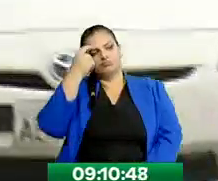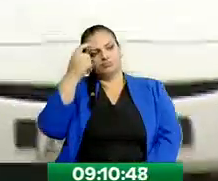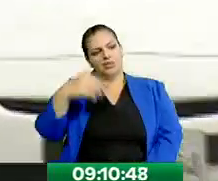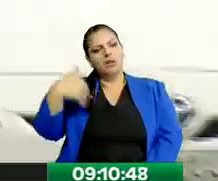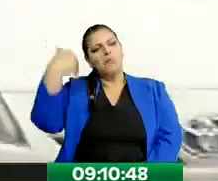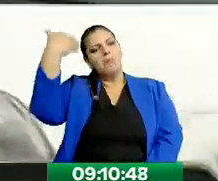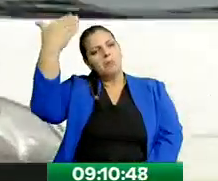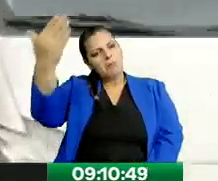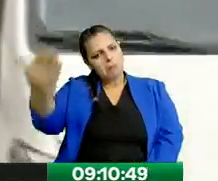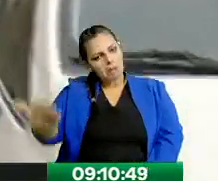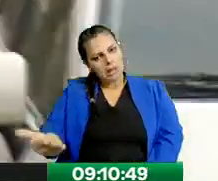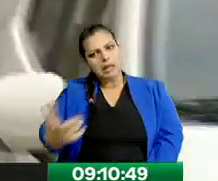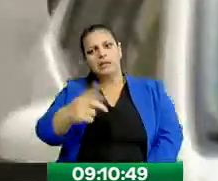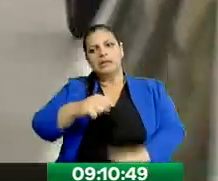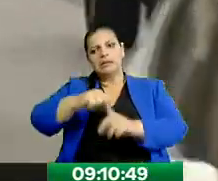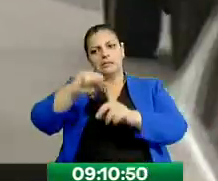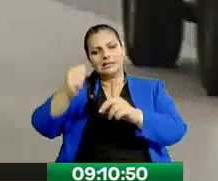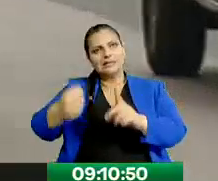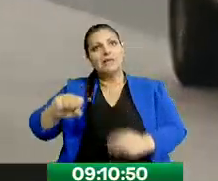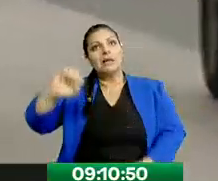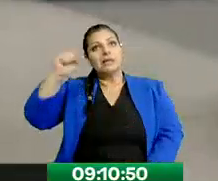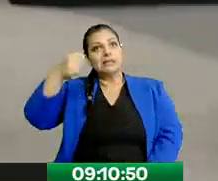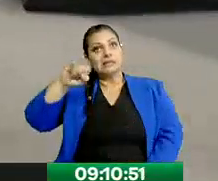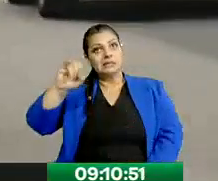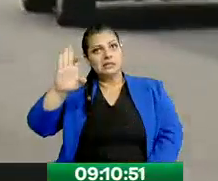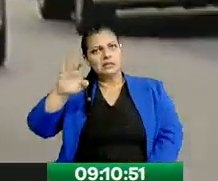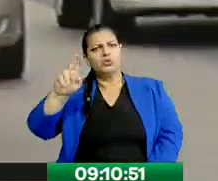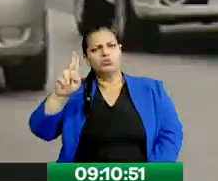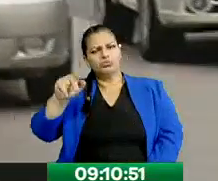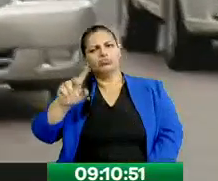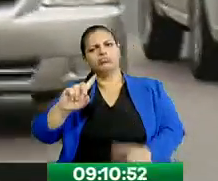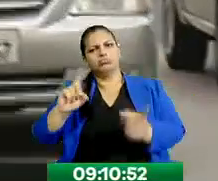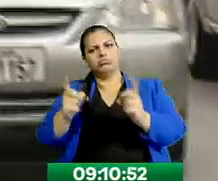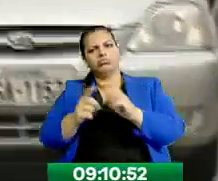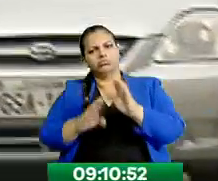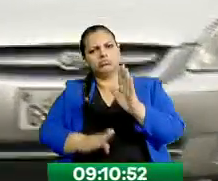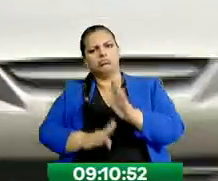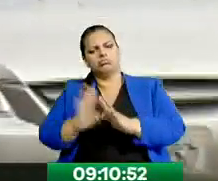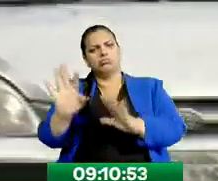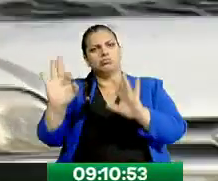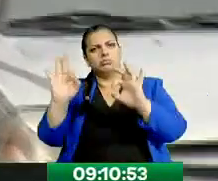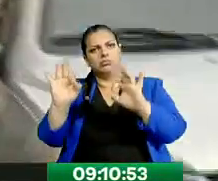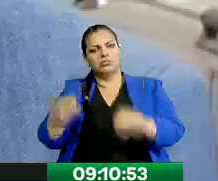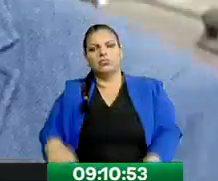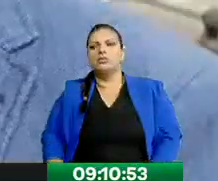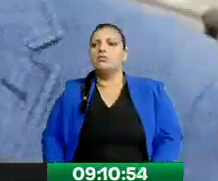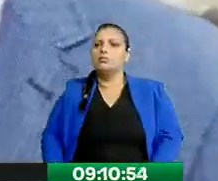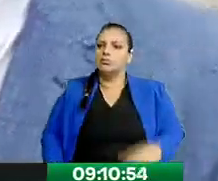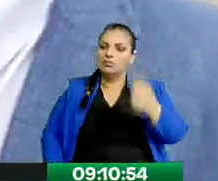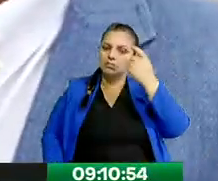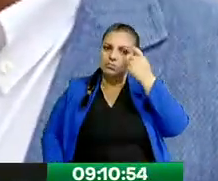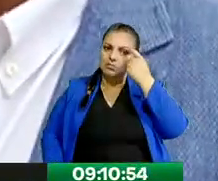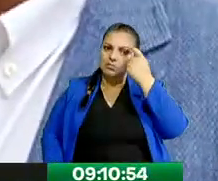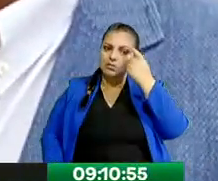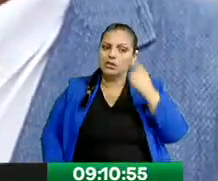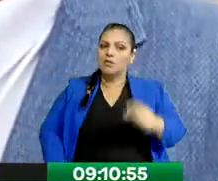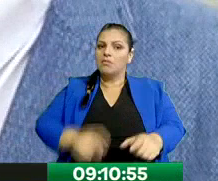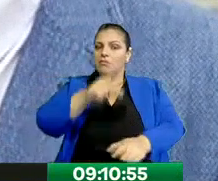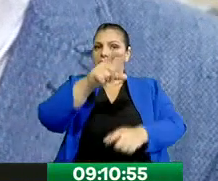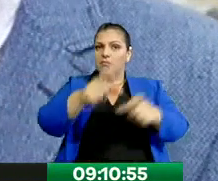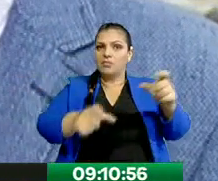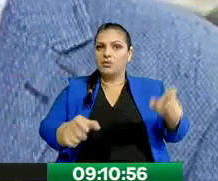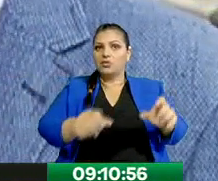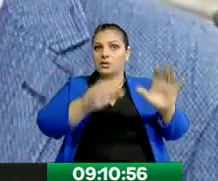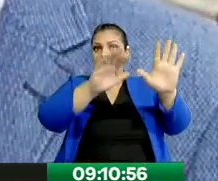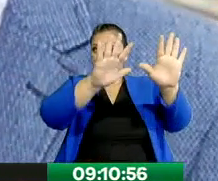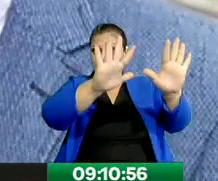Esperan que el sistema continúe dando buenos frutos. Uno de cada 10 usuarios manifiesta su satisfacción